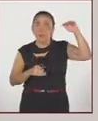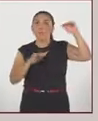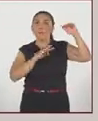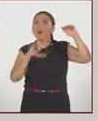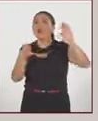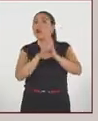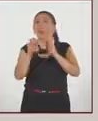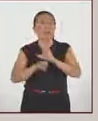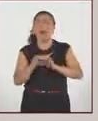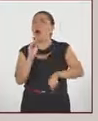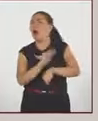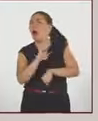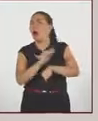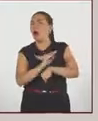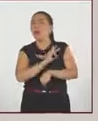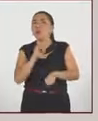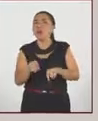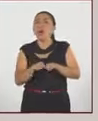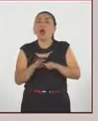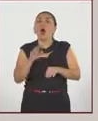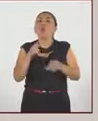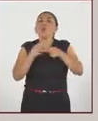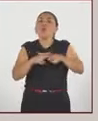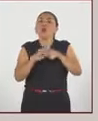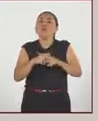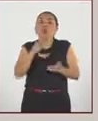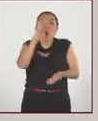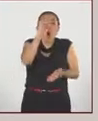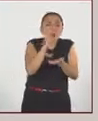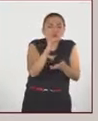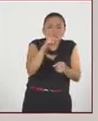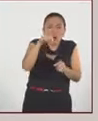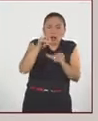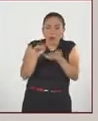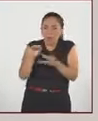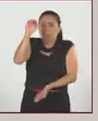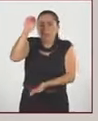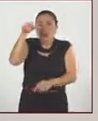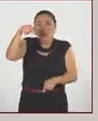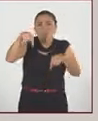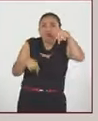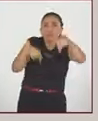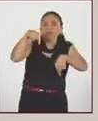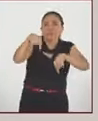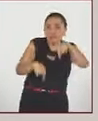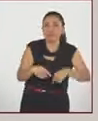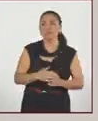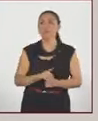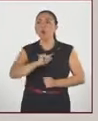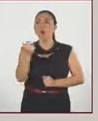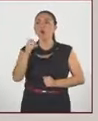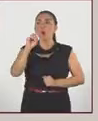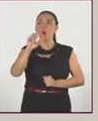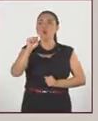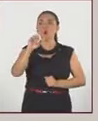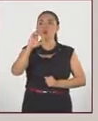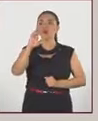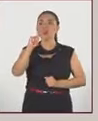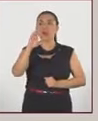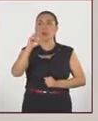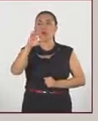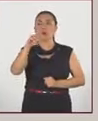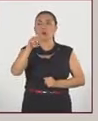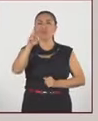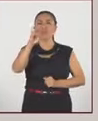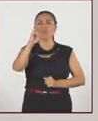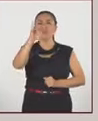más corta de la otra si no se atienden de manera adecuada. La osteocondritis disecante, un fragmento de hueso